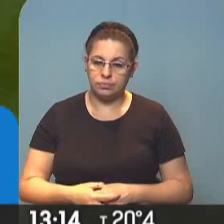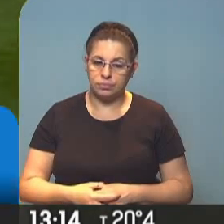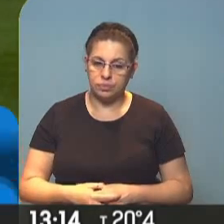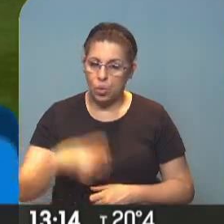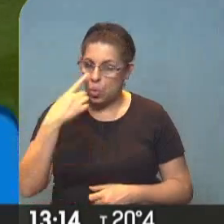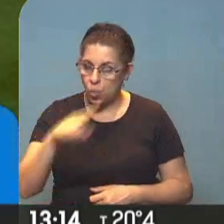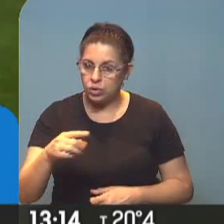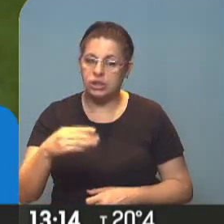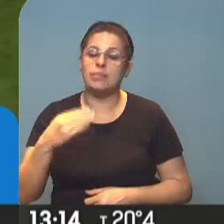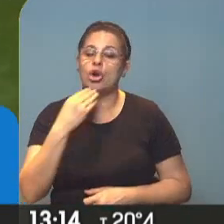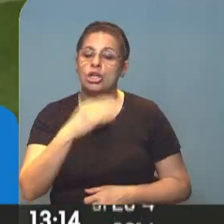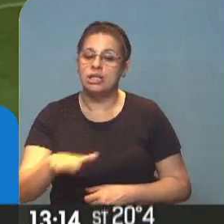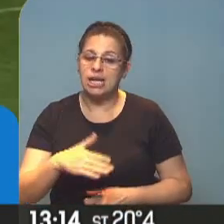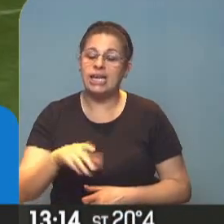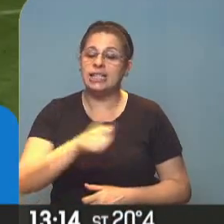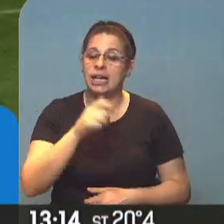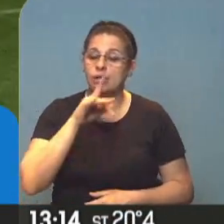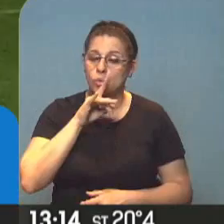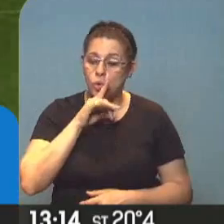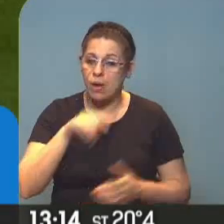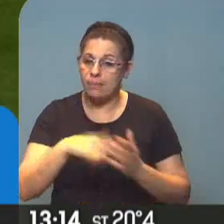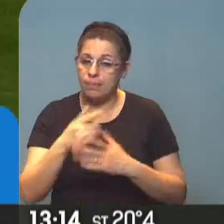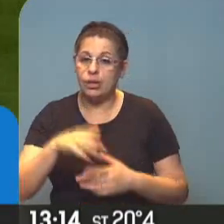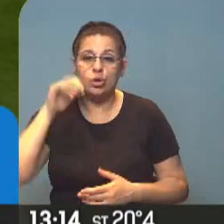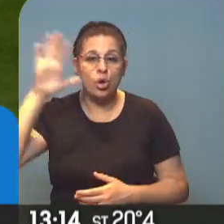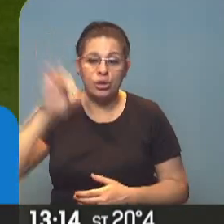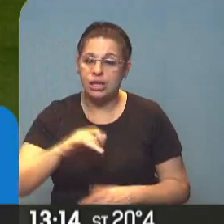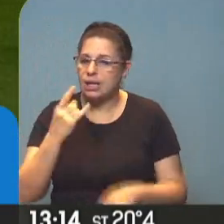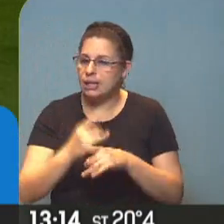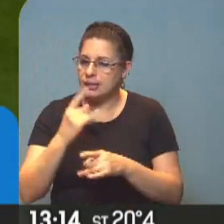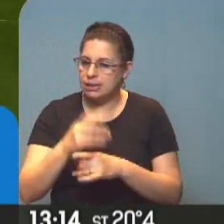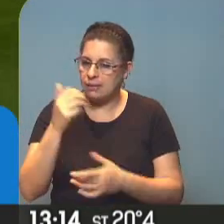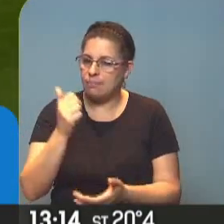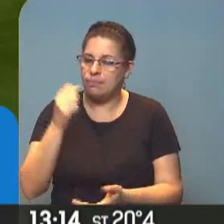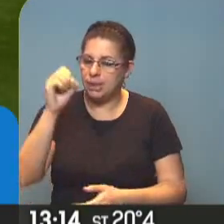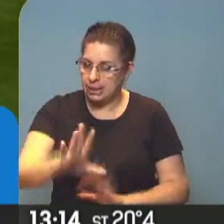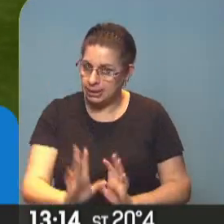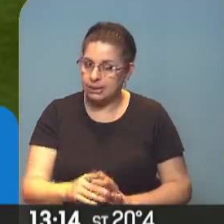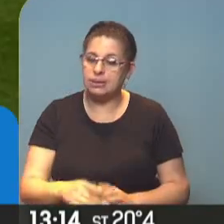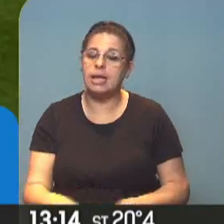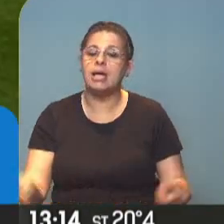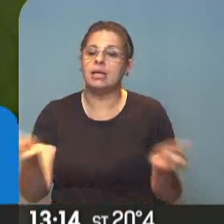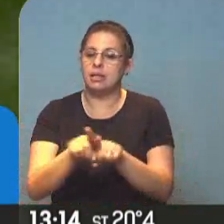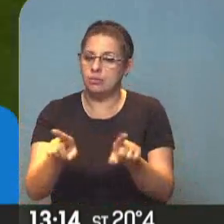Por último, Chacarita ganaba en Tucumán, pero el Pulguita Rodríguez siempre está y marcó la igualdad de